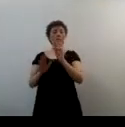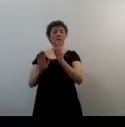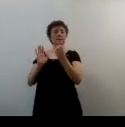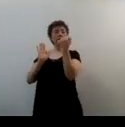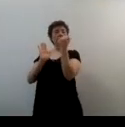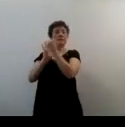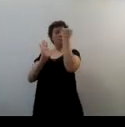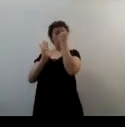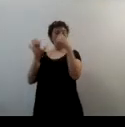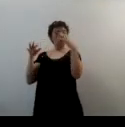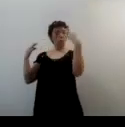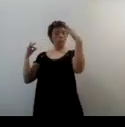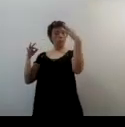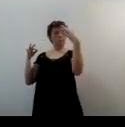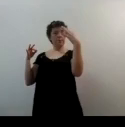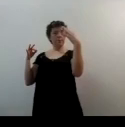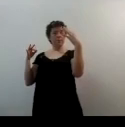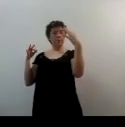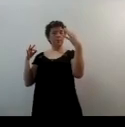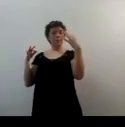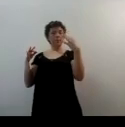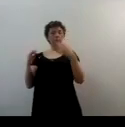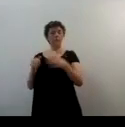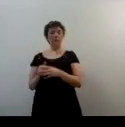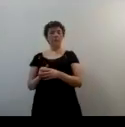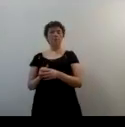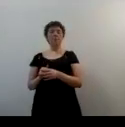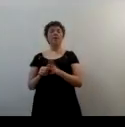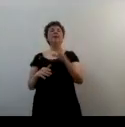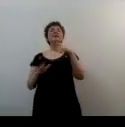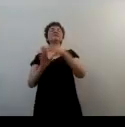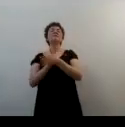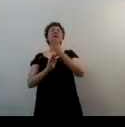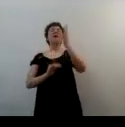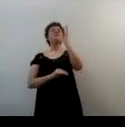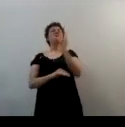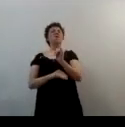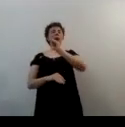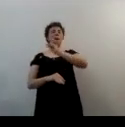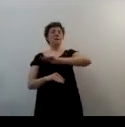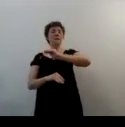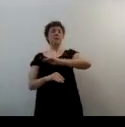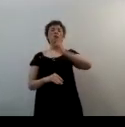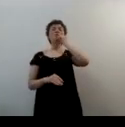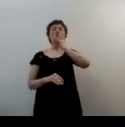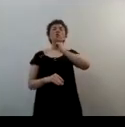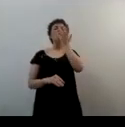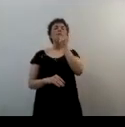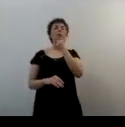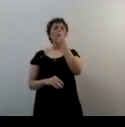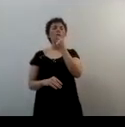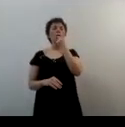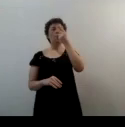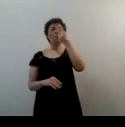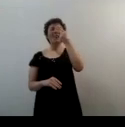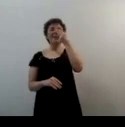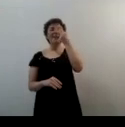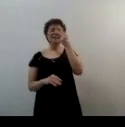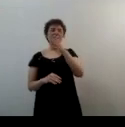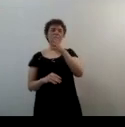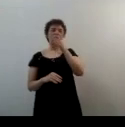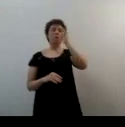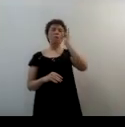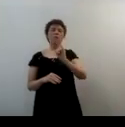hojita es que por pieza tiene un alto contenido en fibra. Entonces los frutos rojos me interesan por ese detalle y me